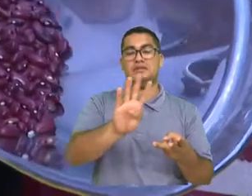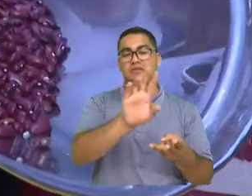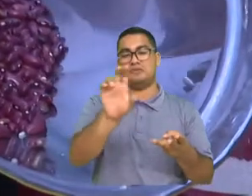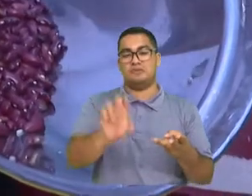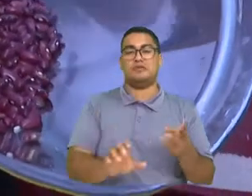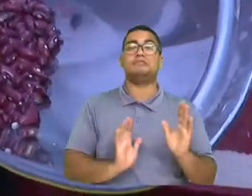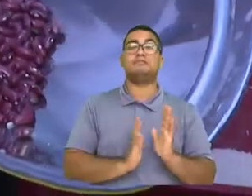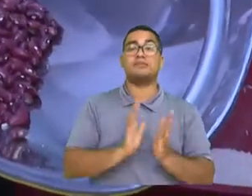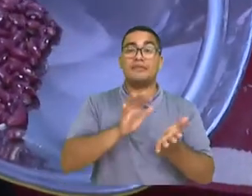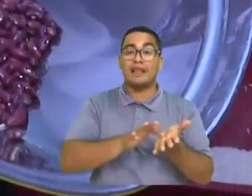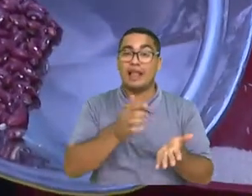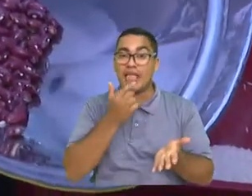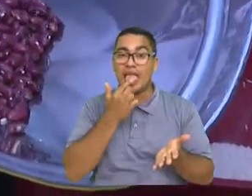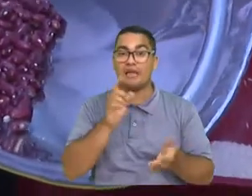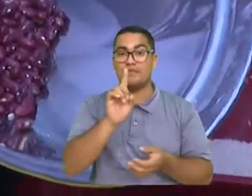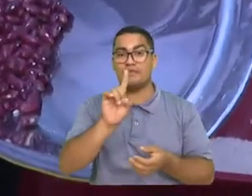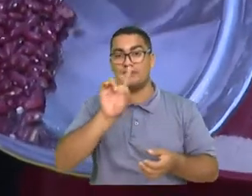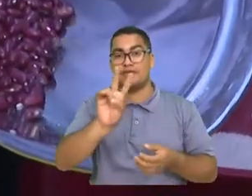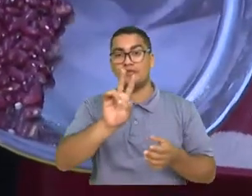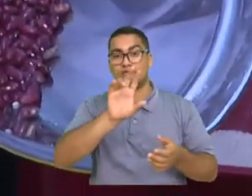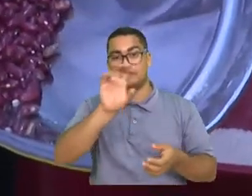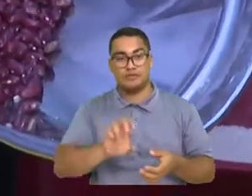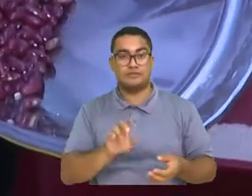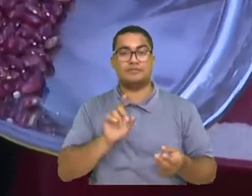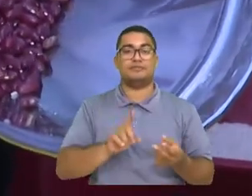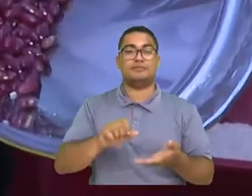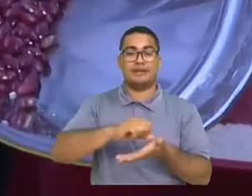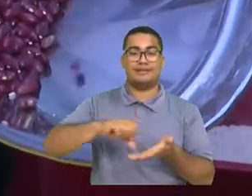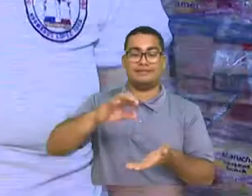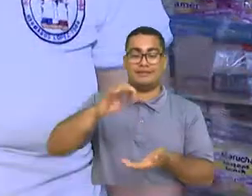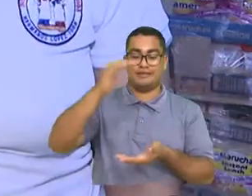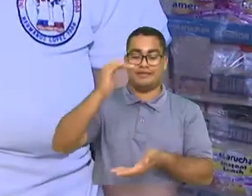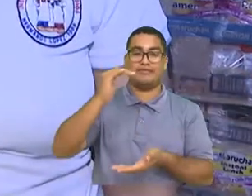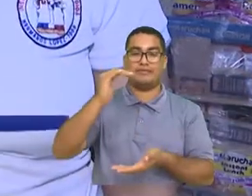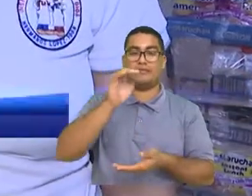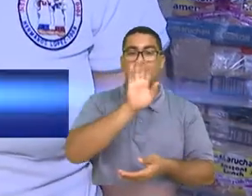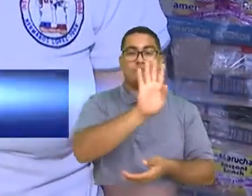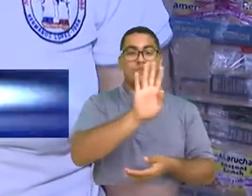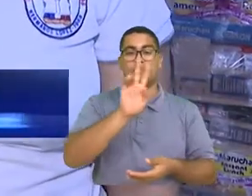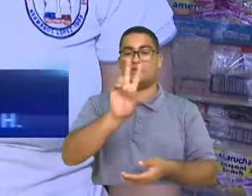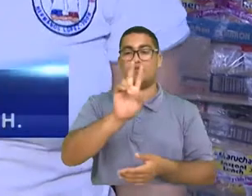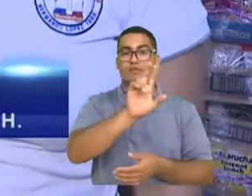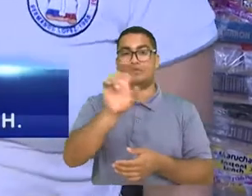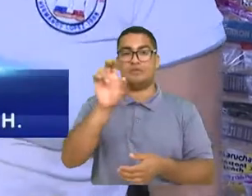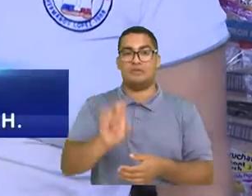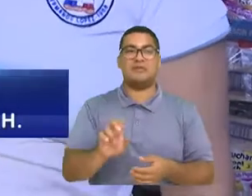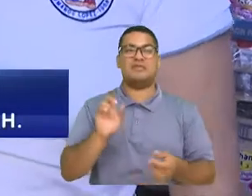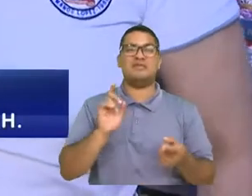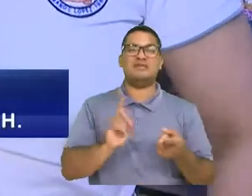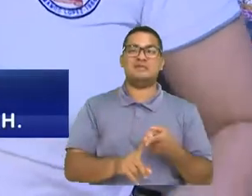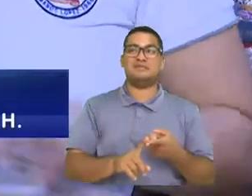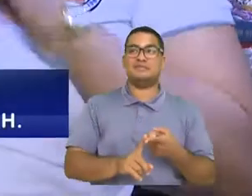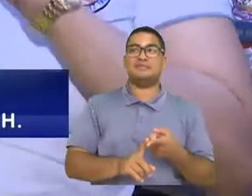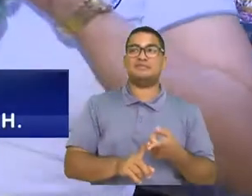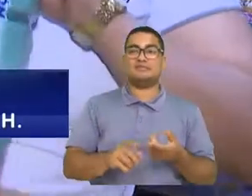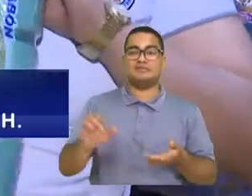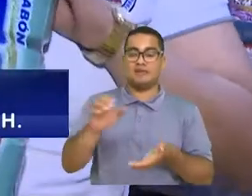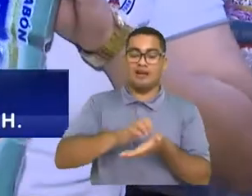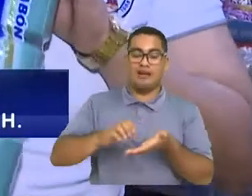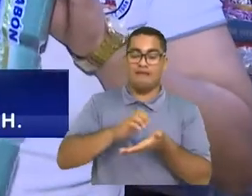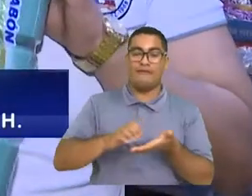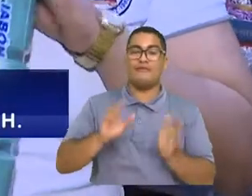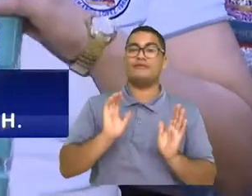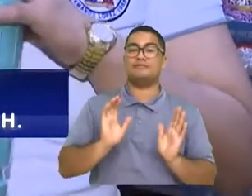de azúcar, 12 córdoba. El litro de aceite ahorita está a 42 córdoba. La ristra de jabón, la más